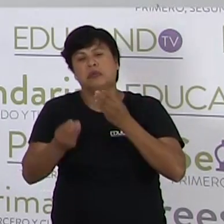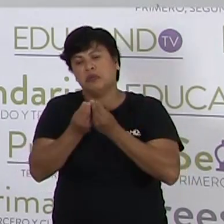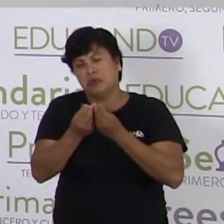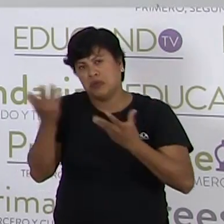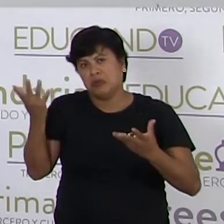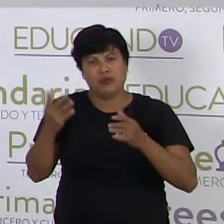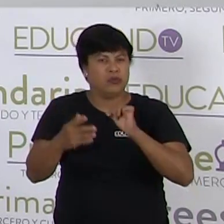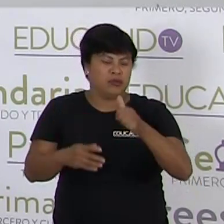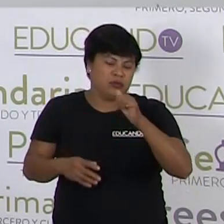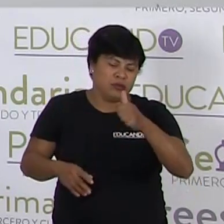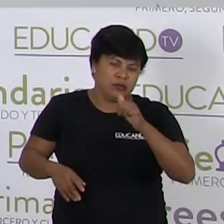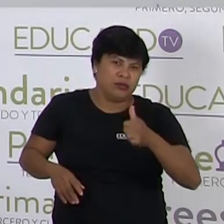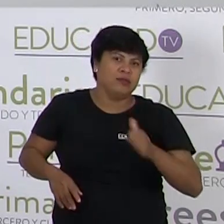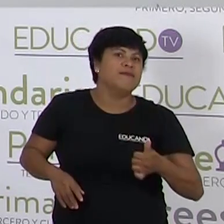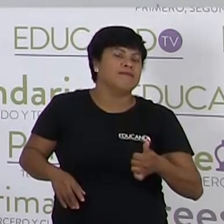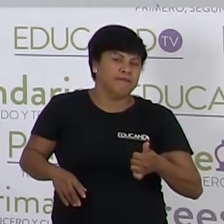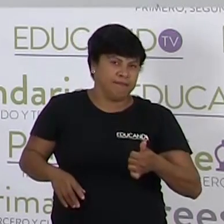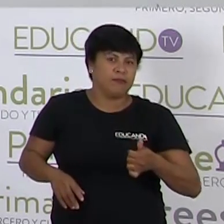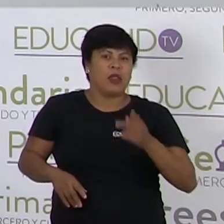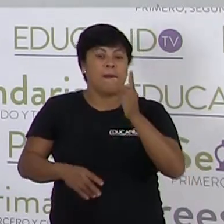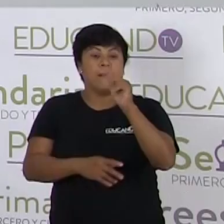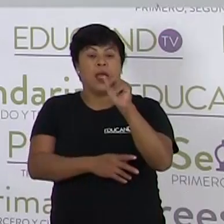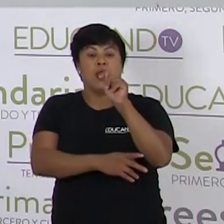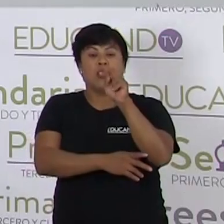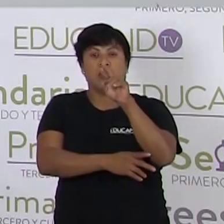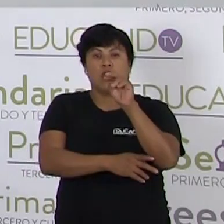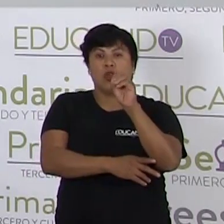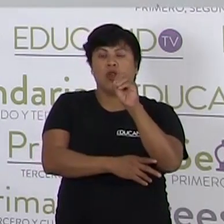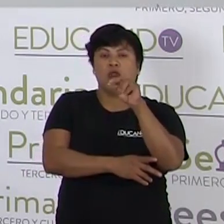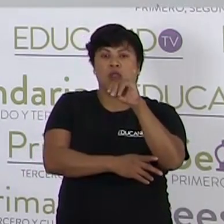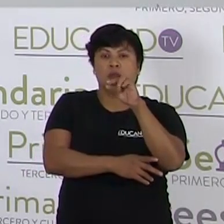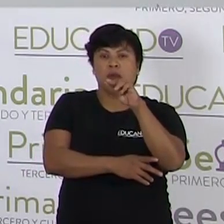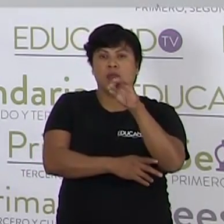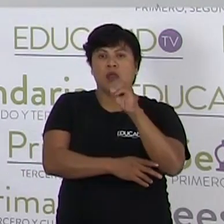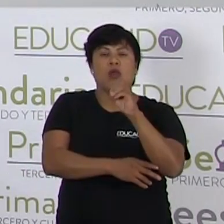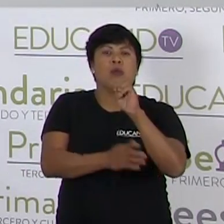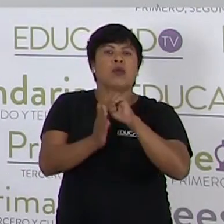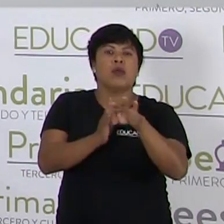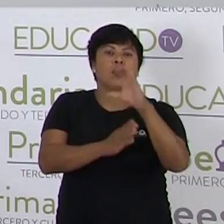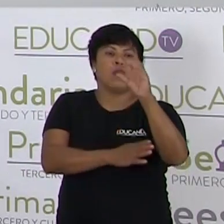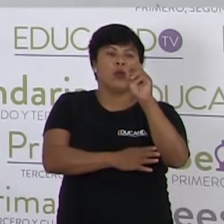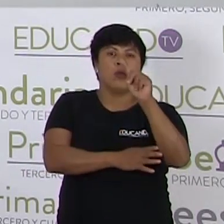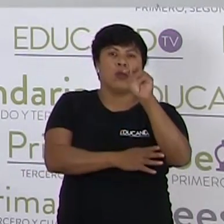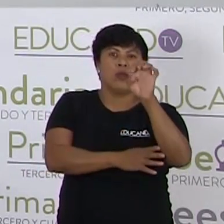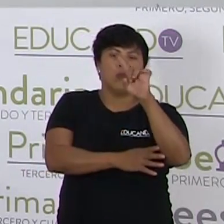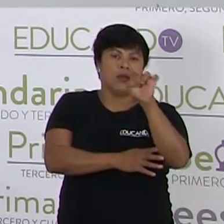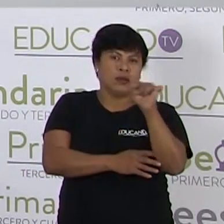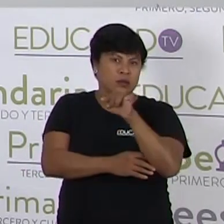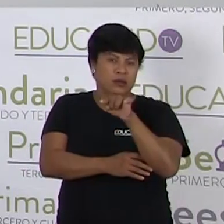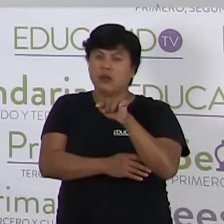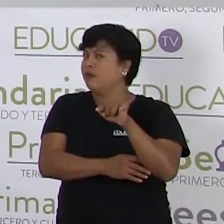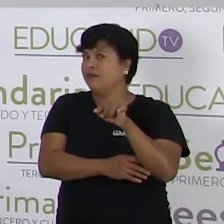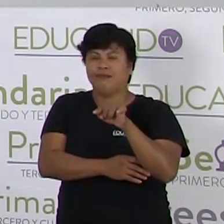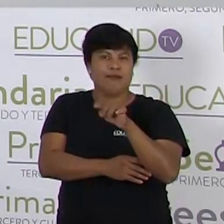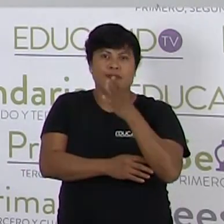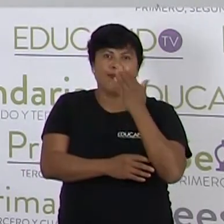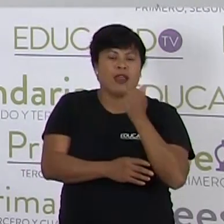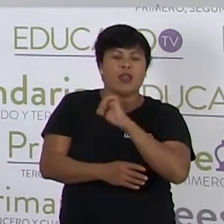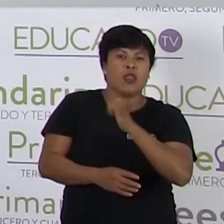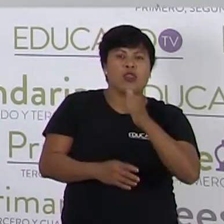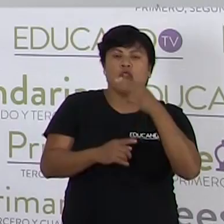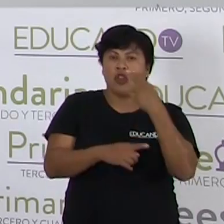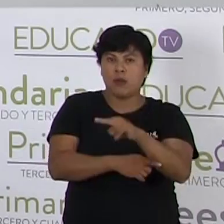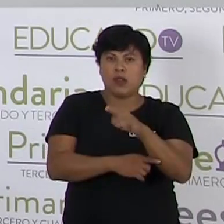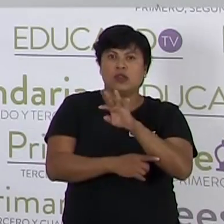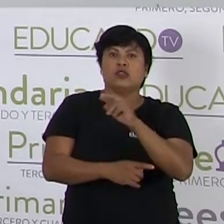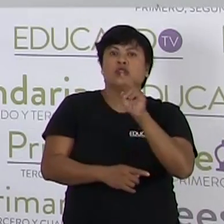otros de patronímicos. Por ejemplo, el apellido Cortés no se deriva de ningún nombre, por lo tanto